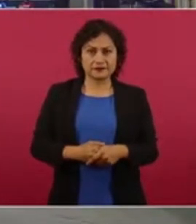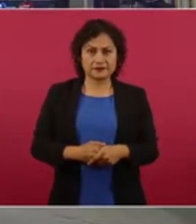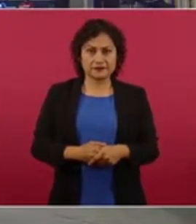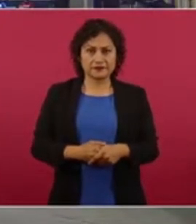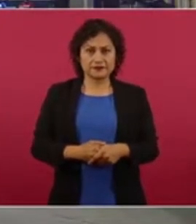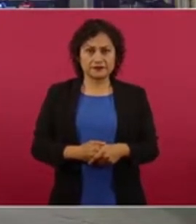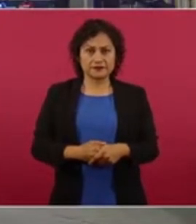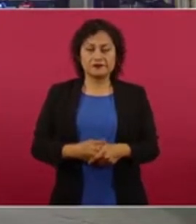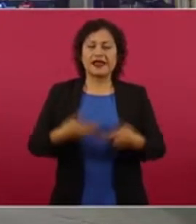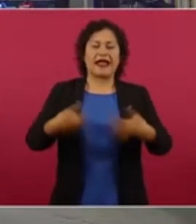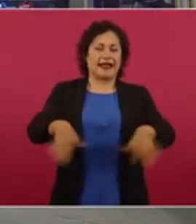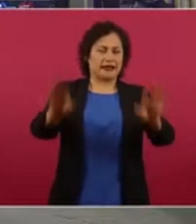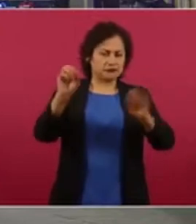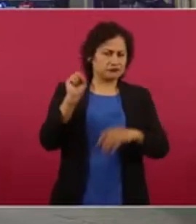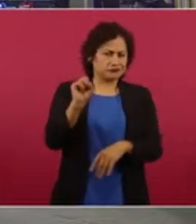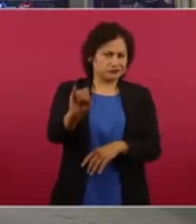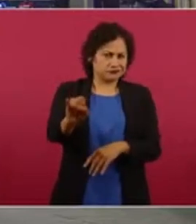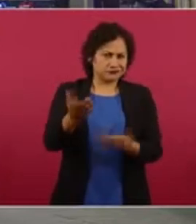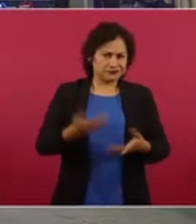Ah, sí, ¿cómo no?